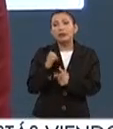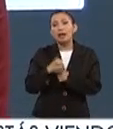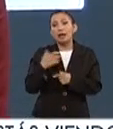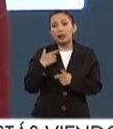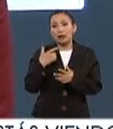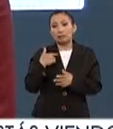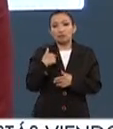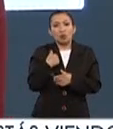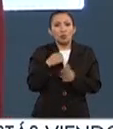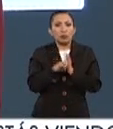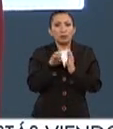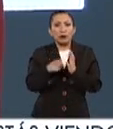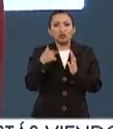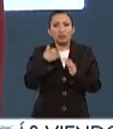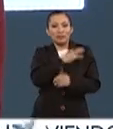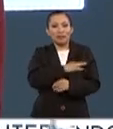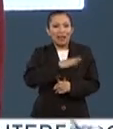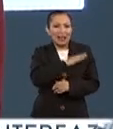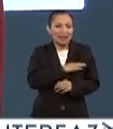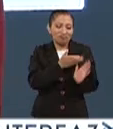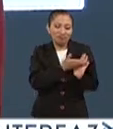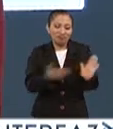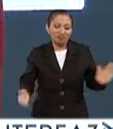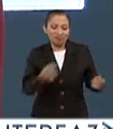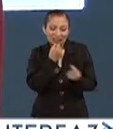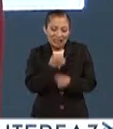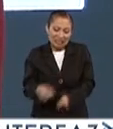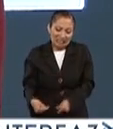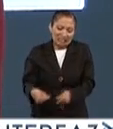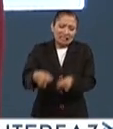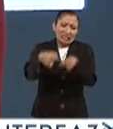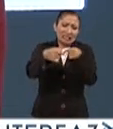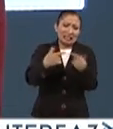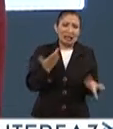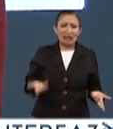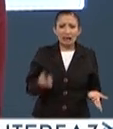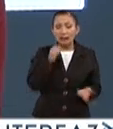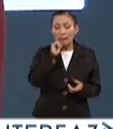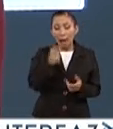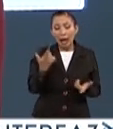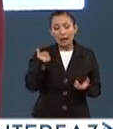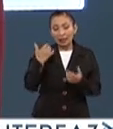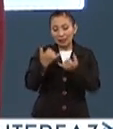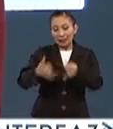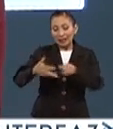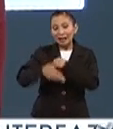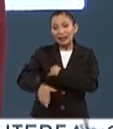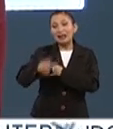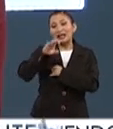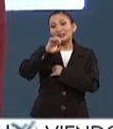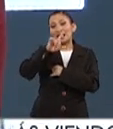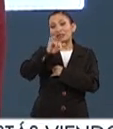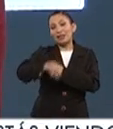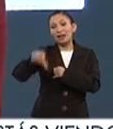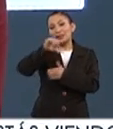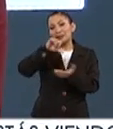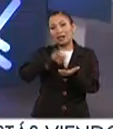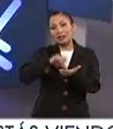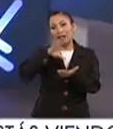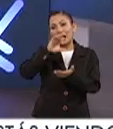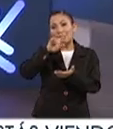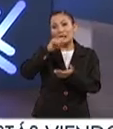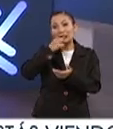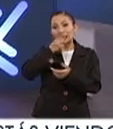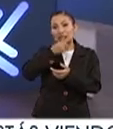mi parte fue, bueno, yo fui muy feliz durante toda mi infancia y aparte se inauguró el CEDAT, que es el Centro de Atención al Talento, que atiende a